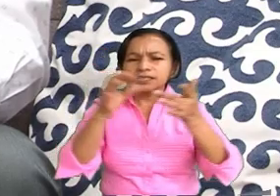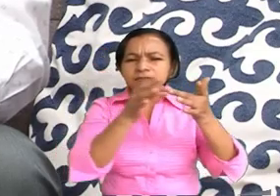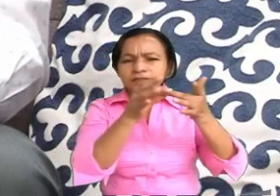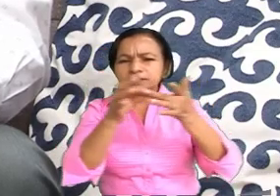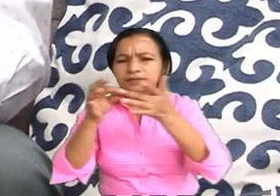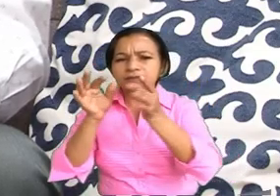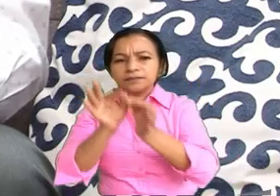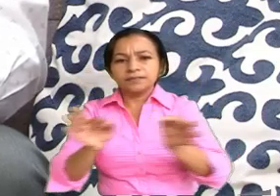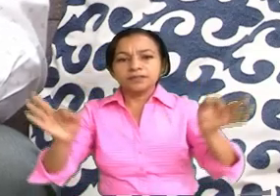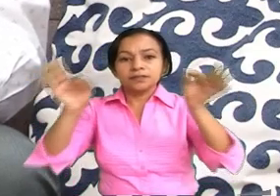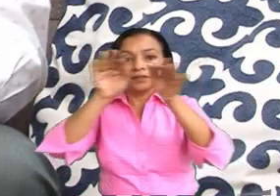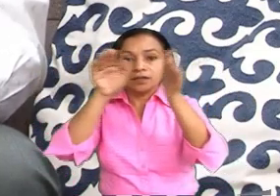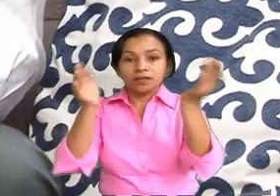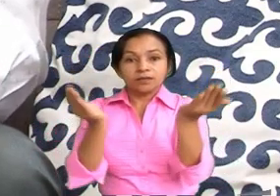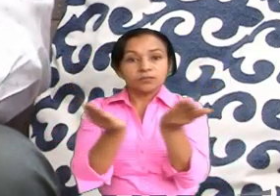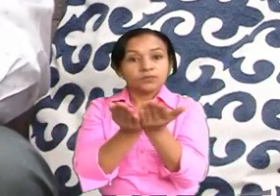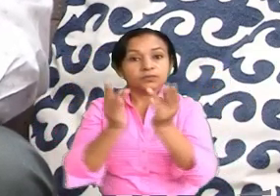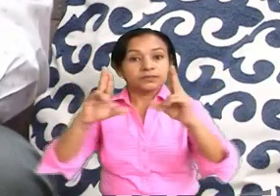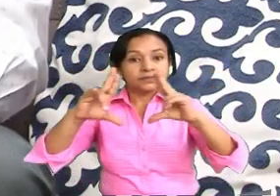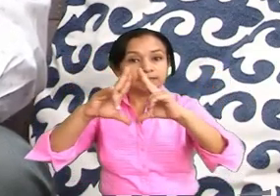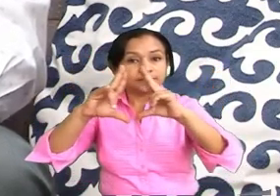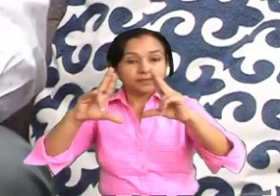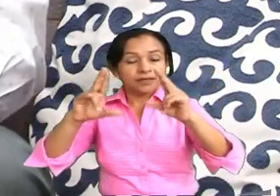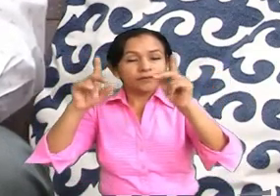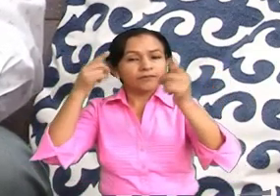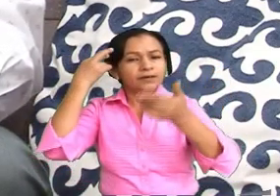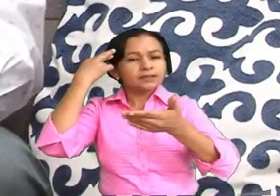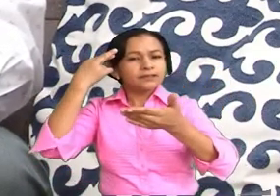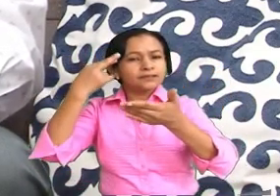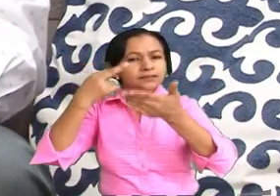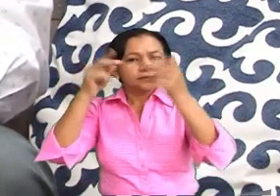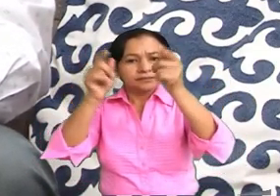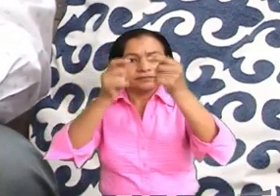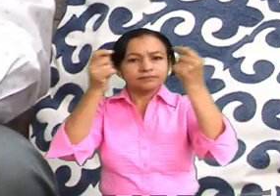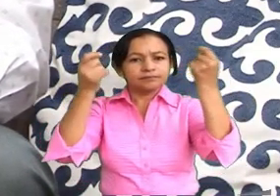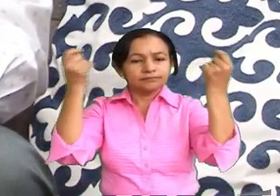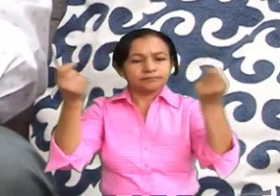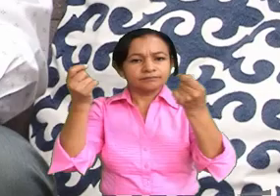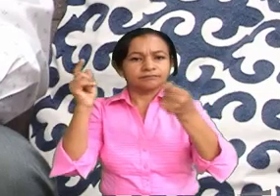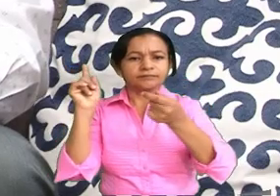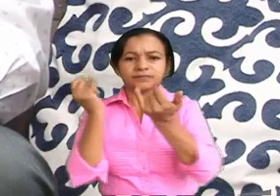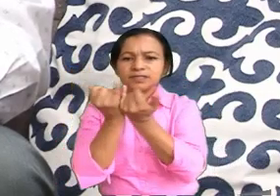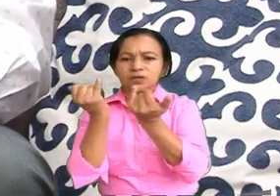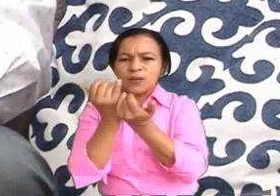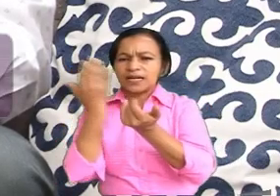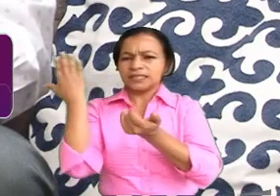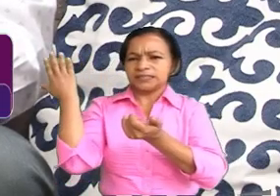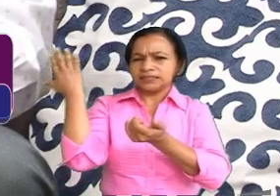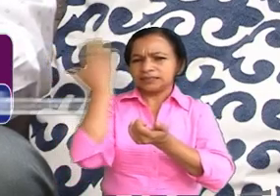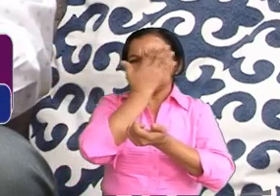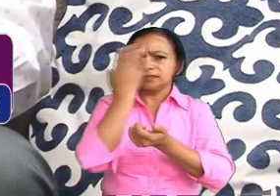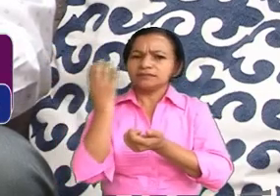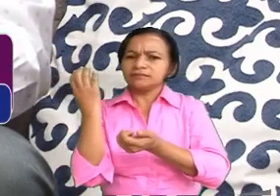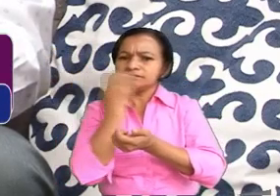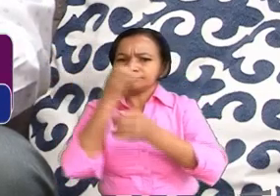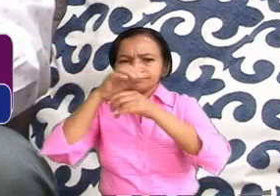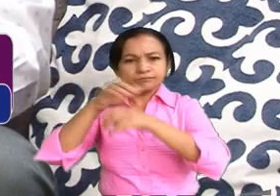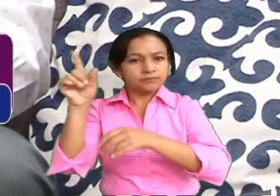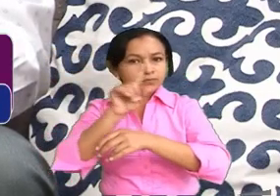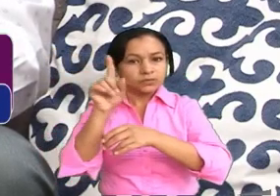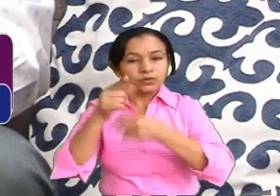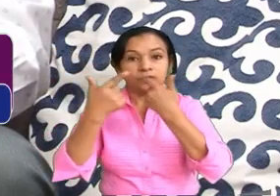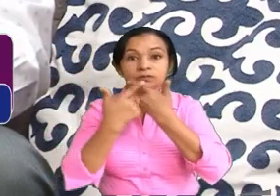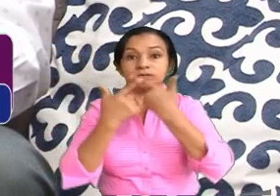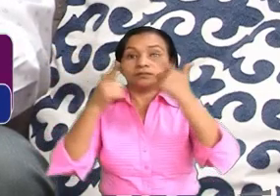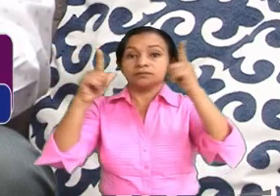en el mundo y en Nicaragua se conmemora el Día Internacional de la Eliminación de la Discriminación Racial, un aspecto que ha marcado y determinado